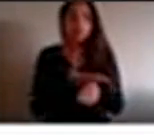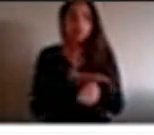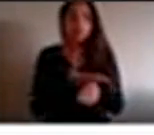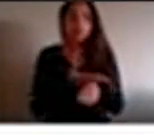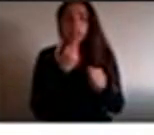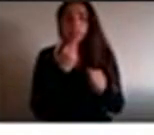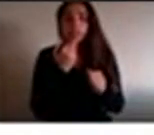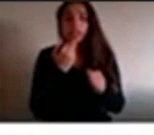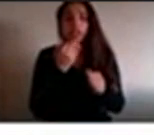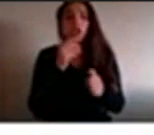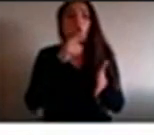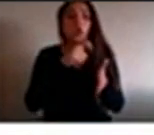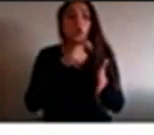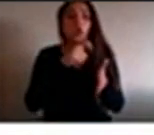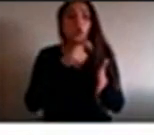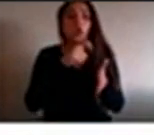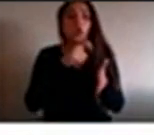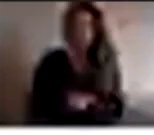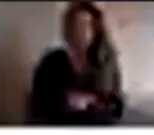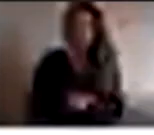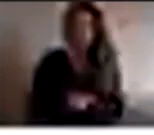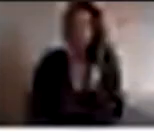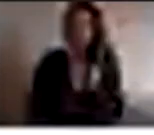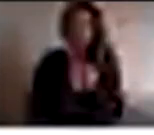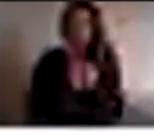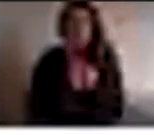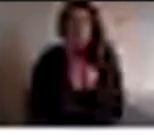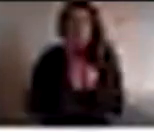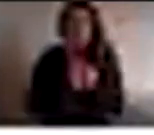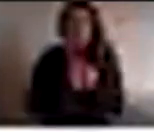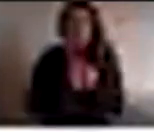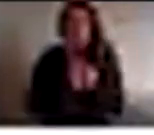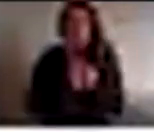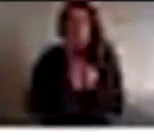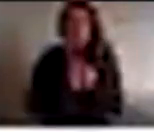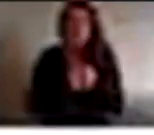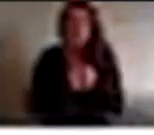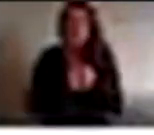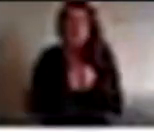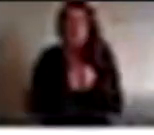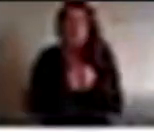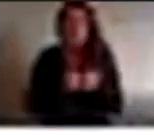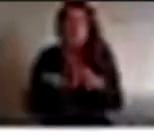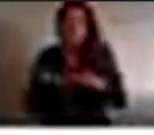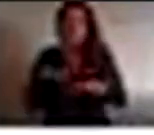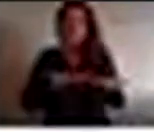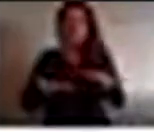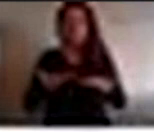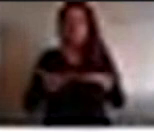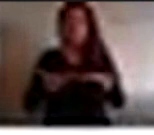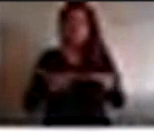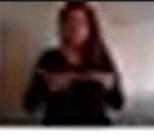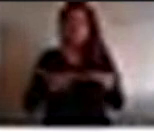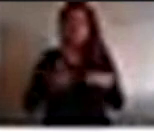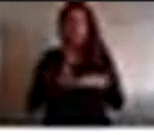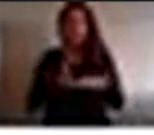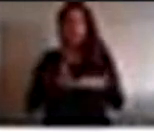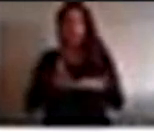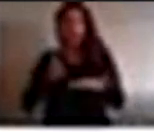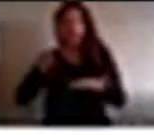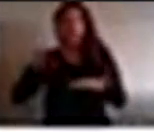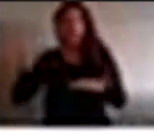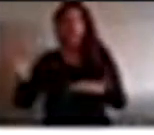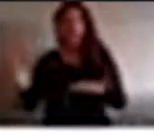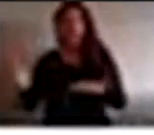en la celebración y ejecución de contratos de prestación de servicio con empresas que tuvieran contratadas a personas